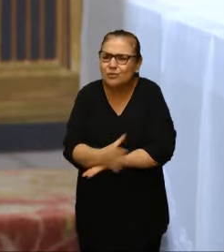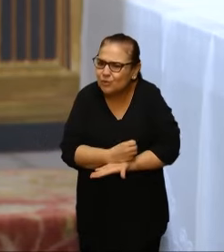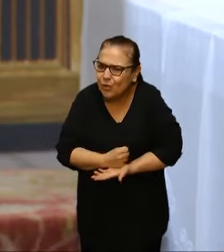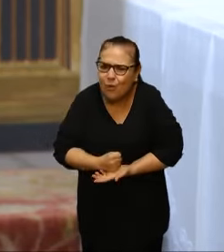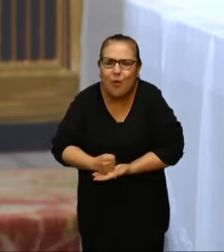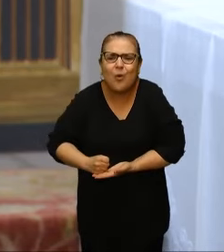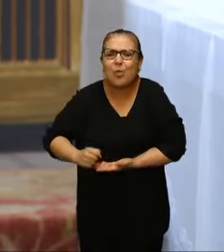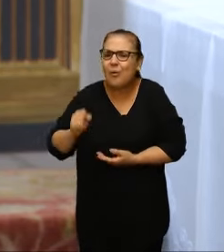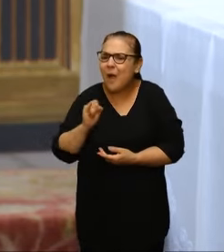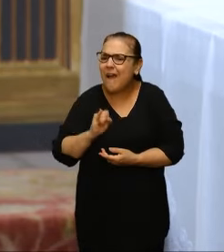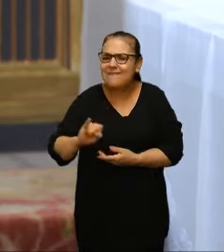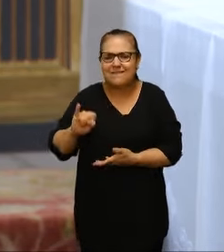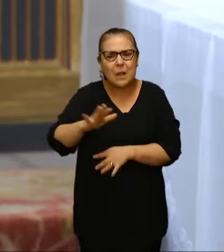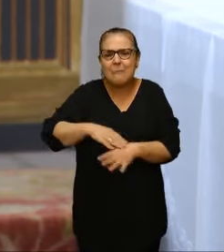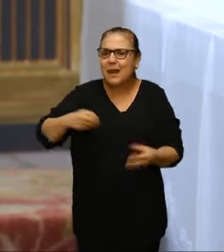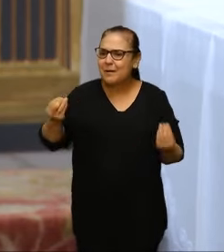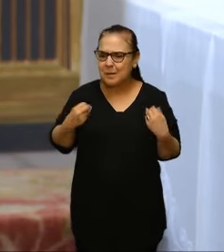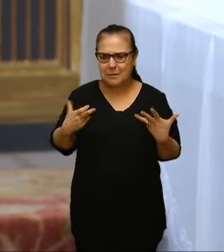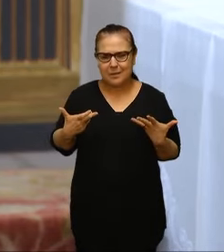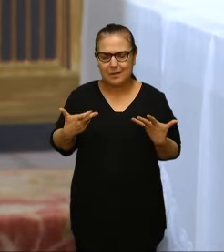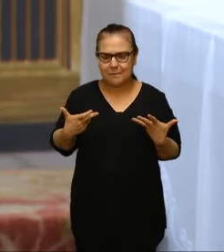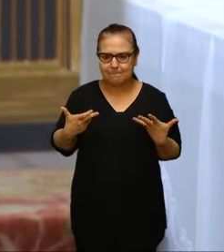que tenía para vivir».